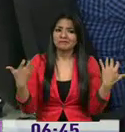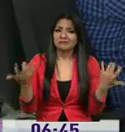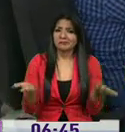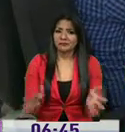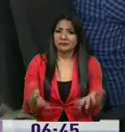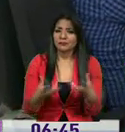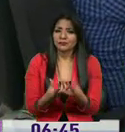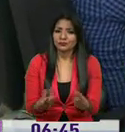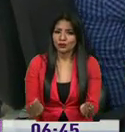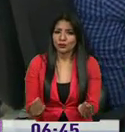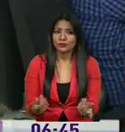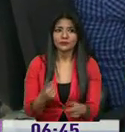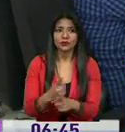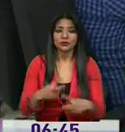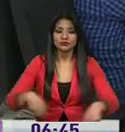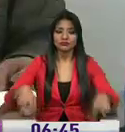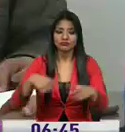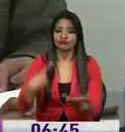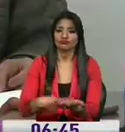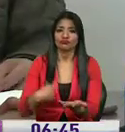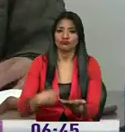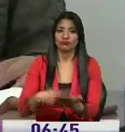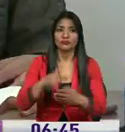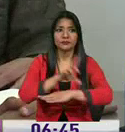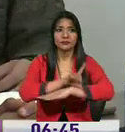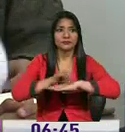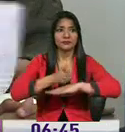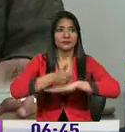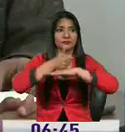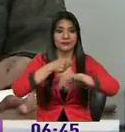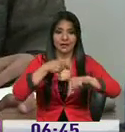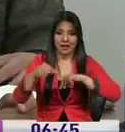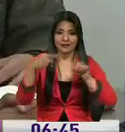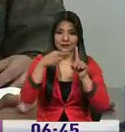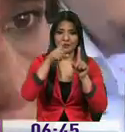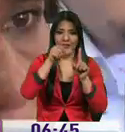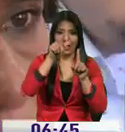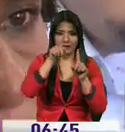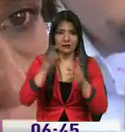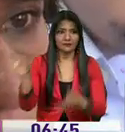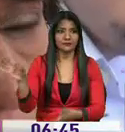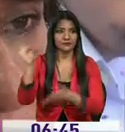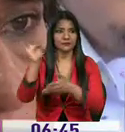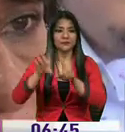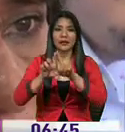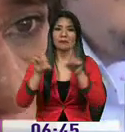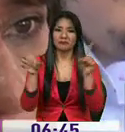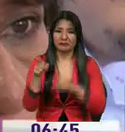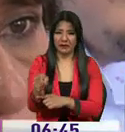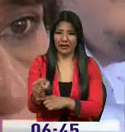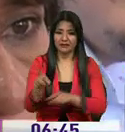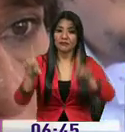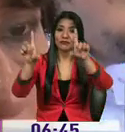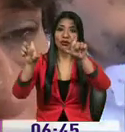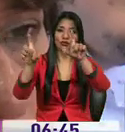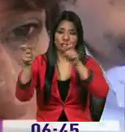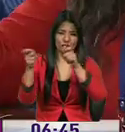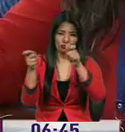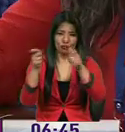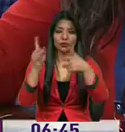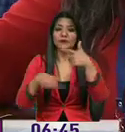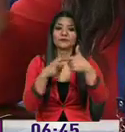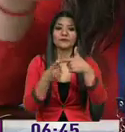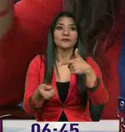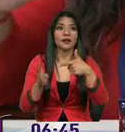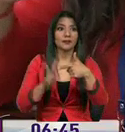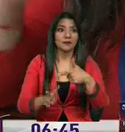este marco se instaló una mesa de trabajo junto al director de la AMT, Dani Gaibor, representantes de la empresa proveedora de los fotorradares e incluso miembros